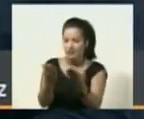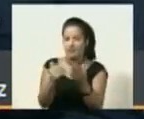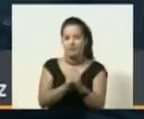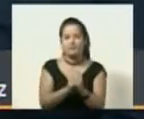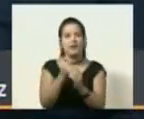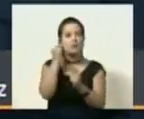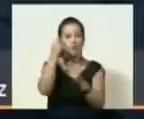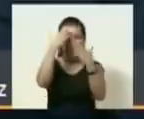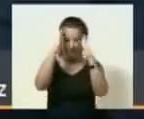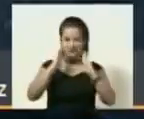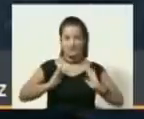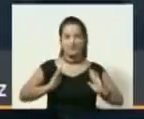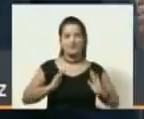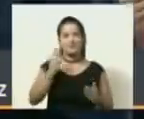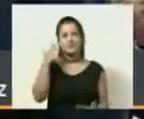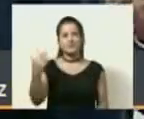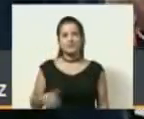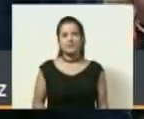Carolimar.